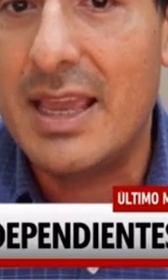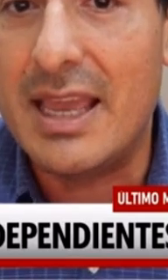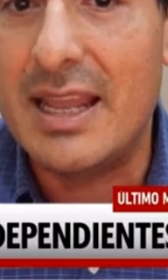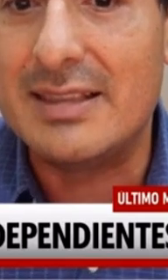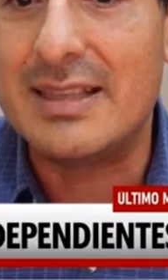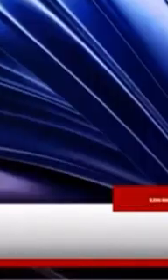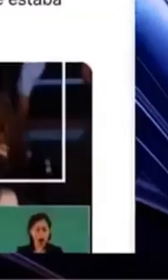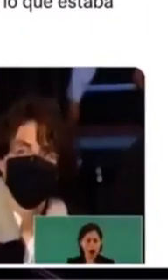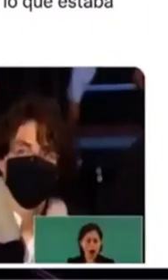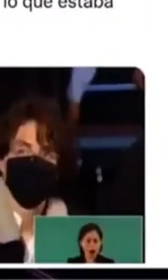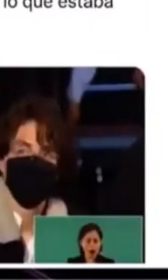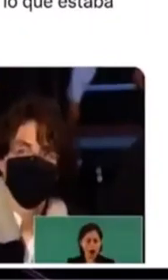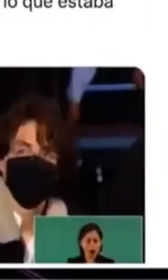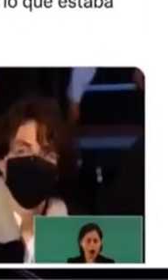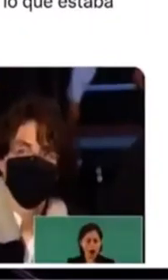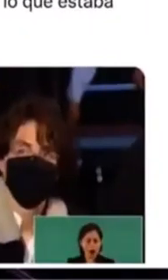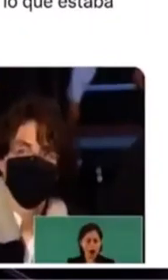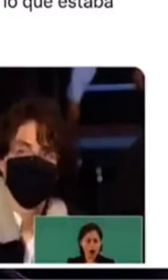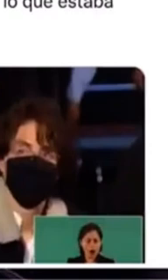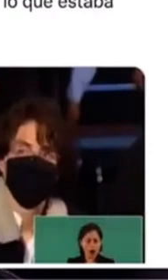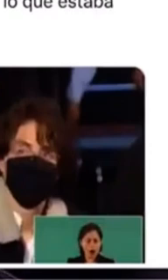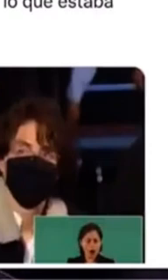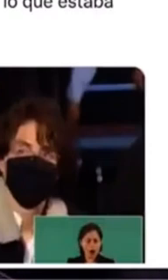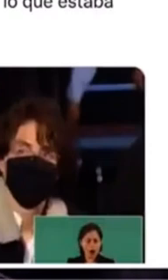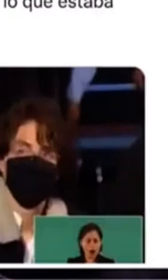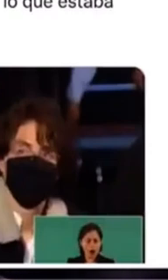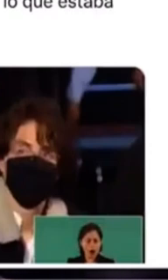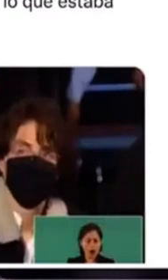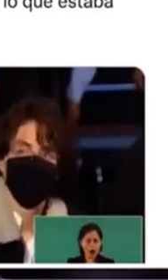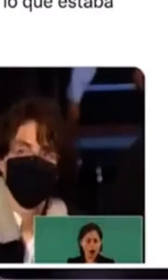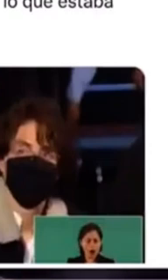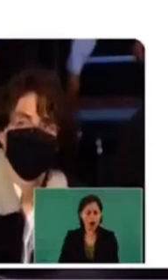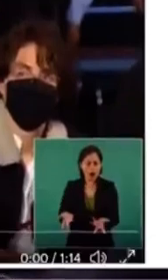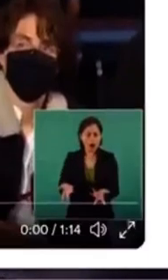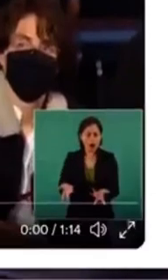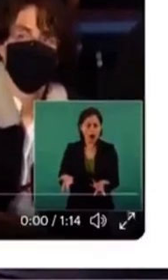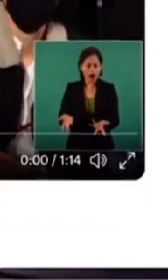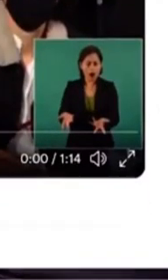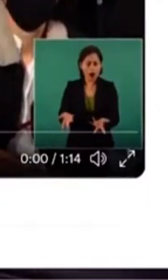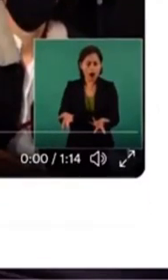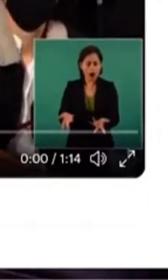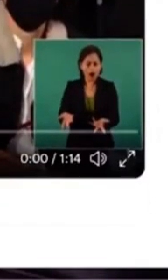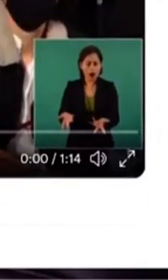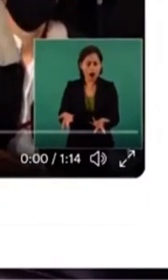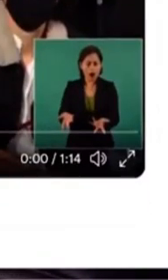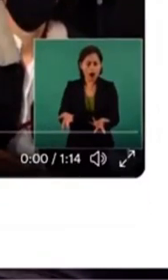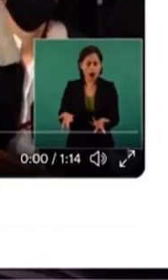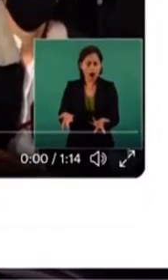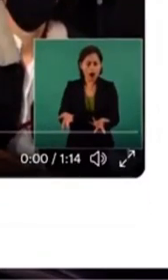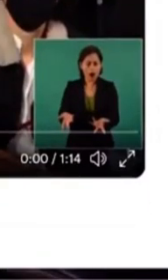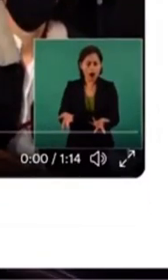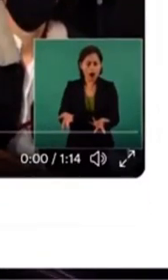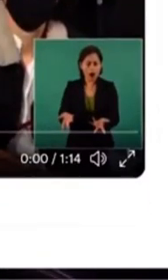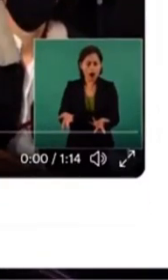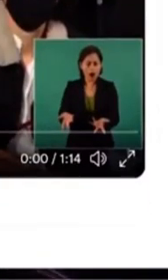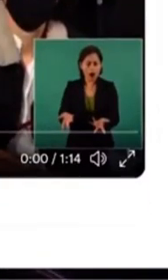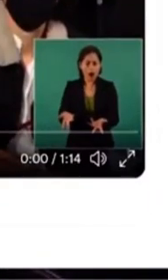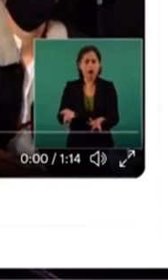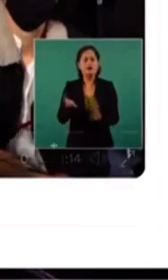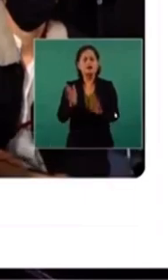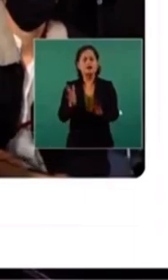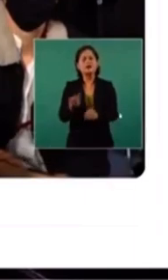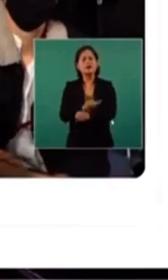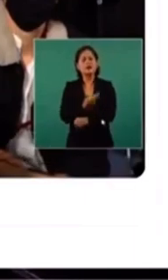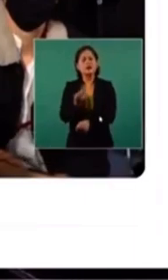en esta situación que se vivió en el hospital del instancia lo que lo que ella respondió en la mañana era el día de hoy